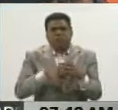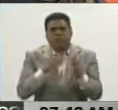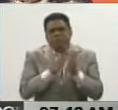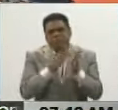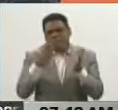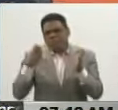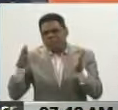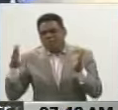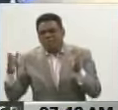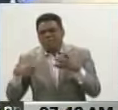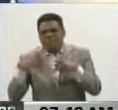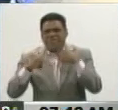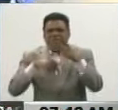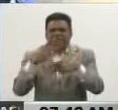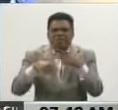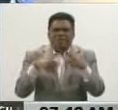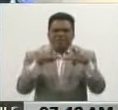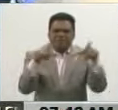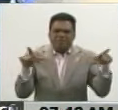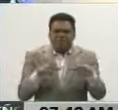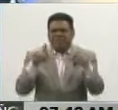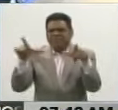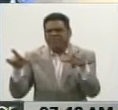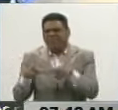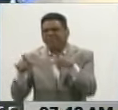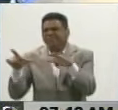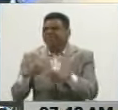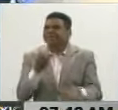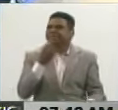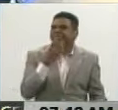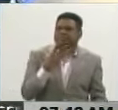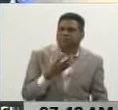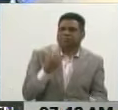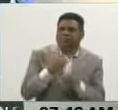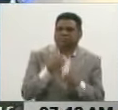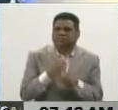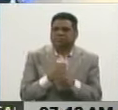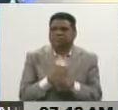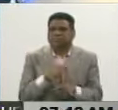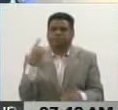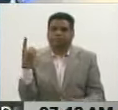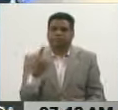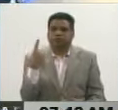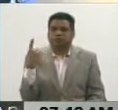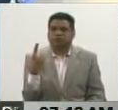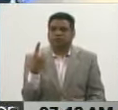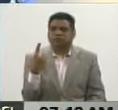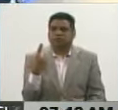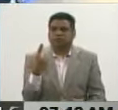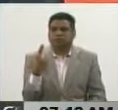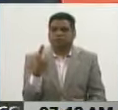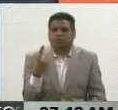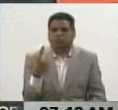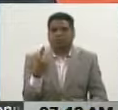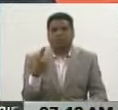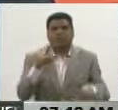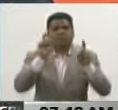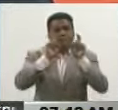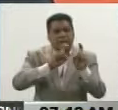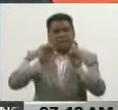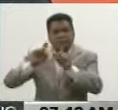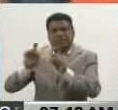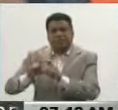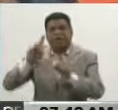progresivamente incorporando espacio de trabajo que no solamente está dedicado a dar clases, sino